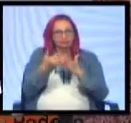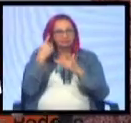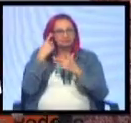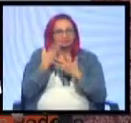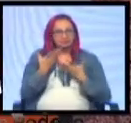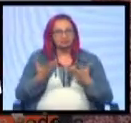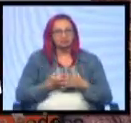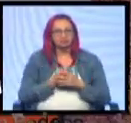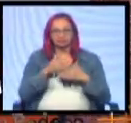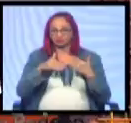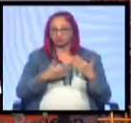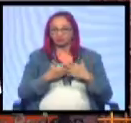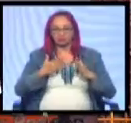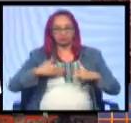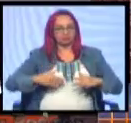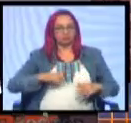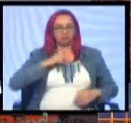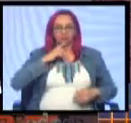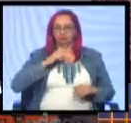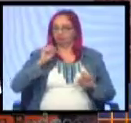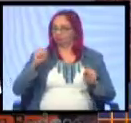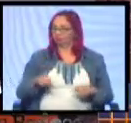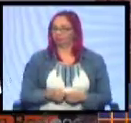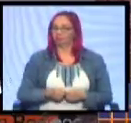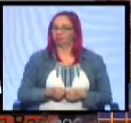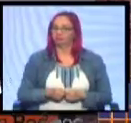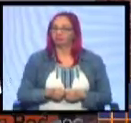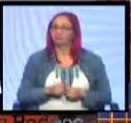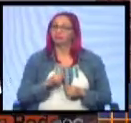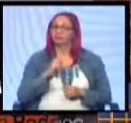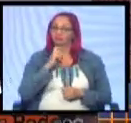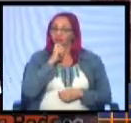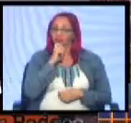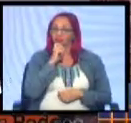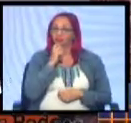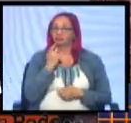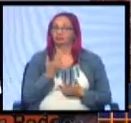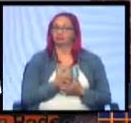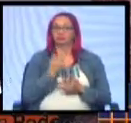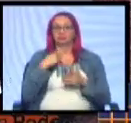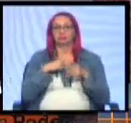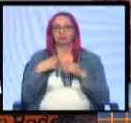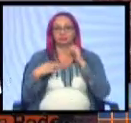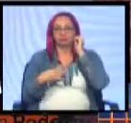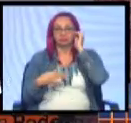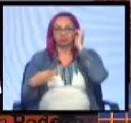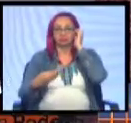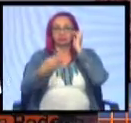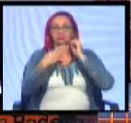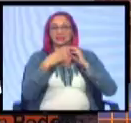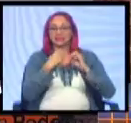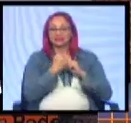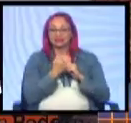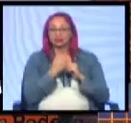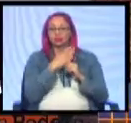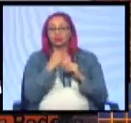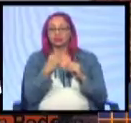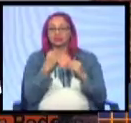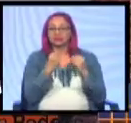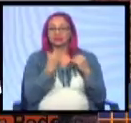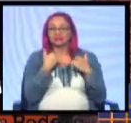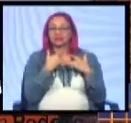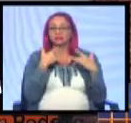para todo, y no ha sido tan posible. Ha sido muy difícil, y nosotros estamos cada día haciéndolo, y